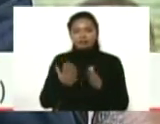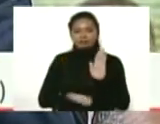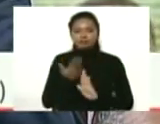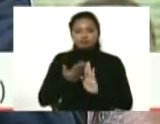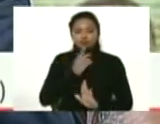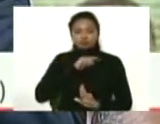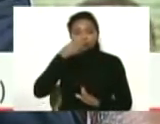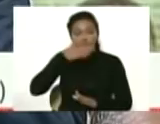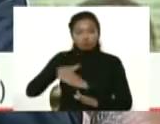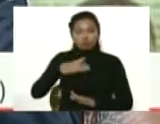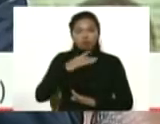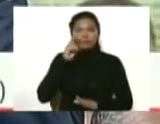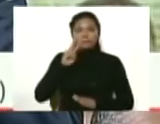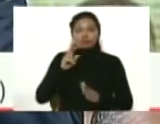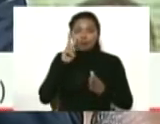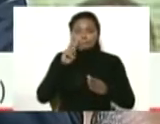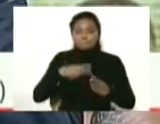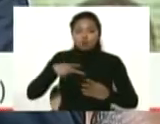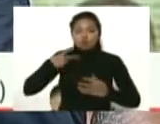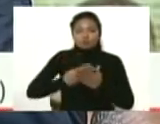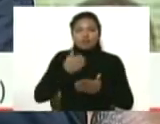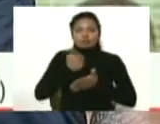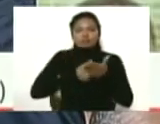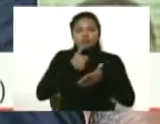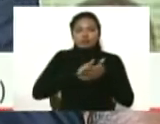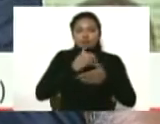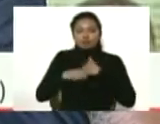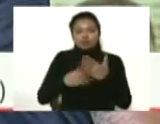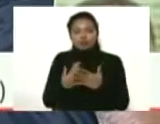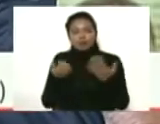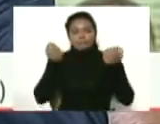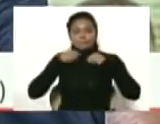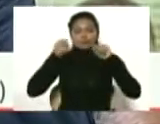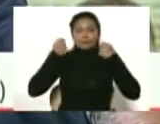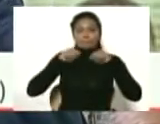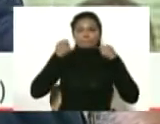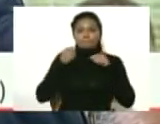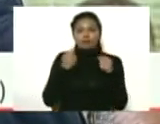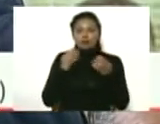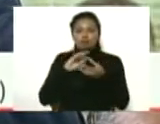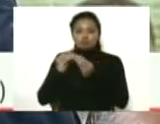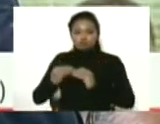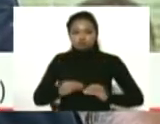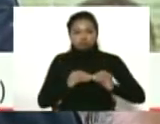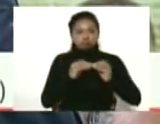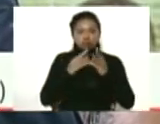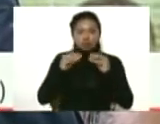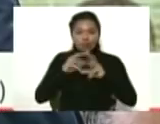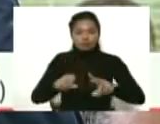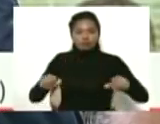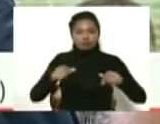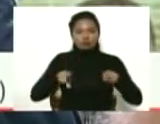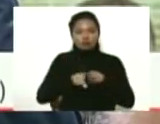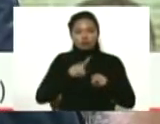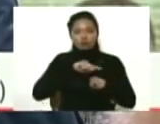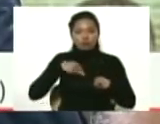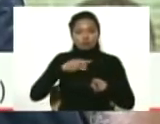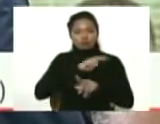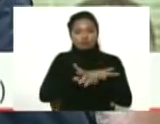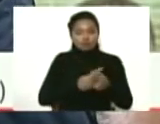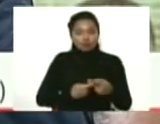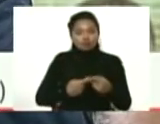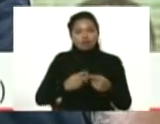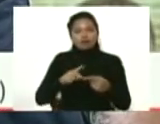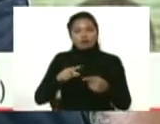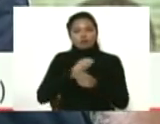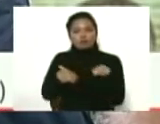nuestro pueblo eleve su voluntad de lucha, como lo está haciendo, y se prepare y se remane en el territorio con nuestra Fuerza Armada